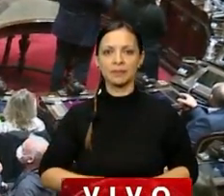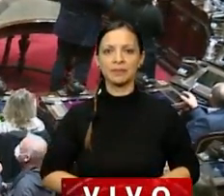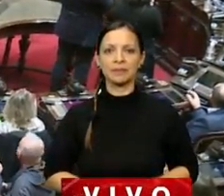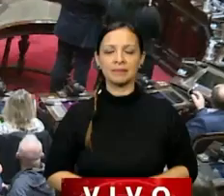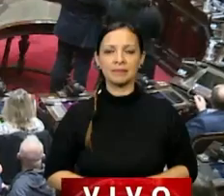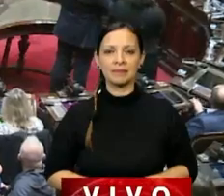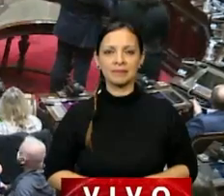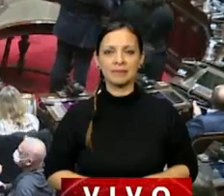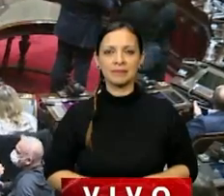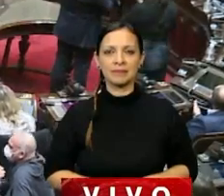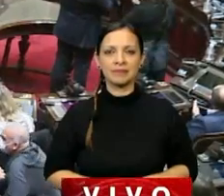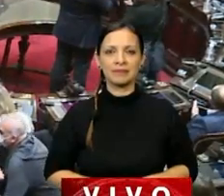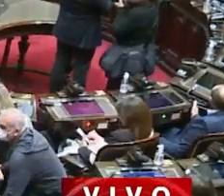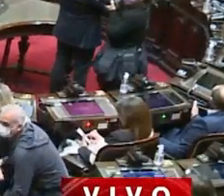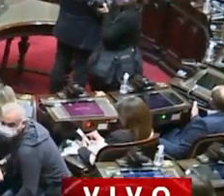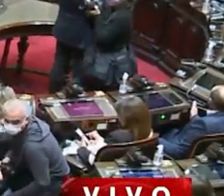Gracias, presidente.